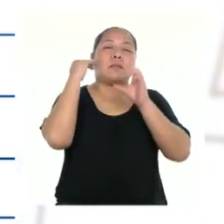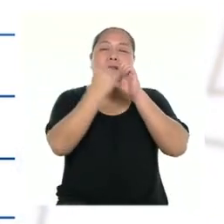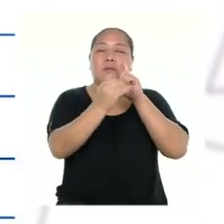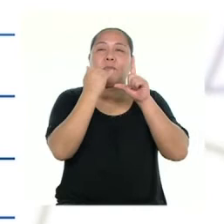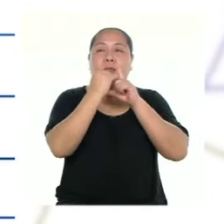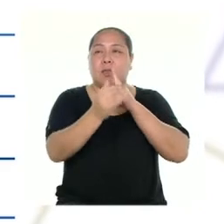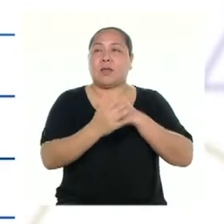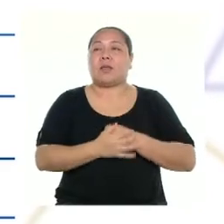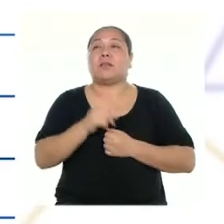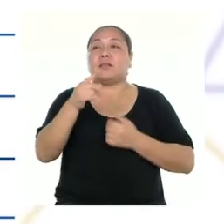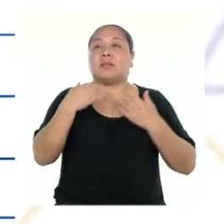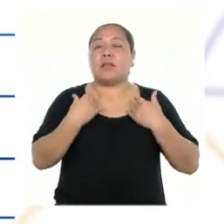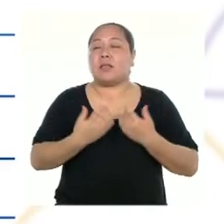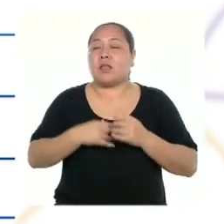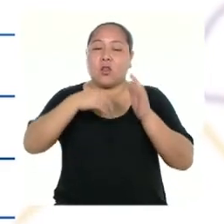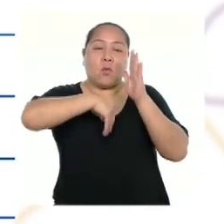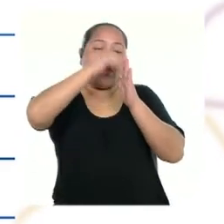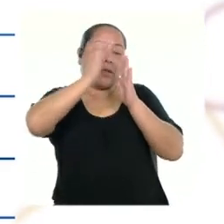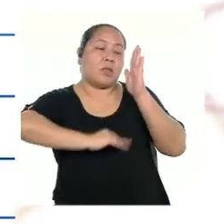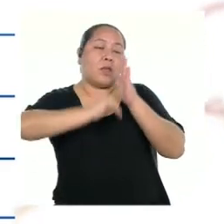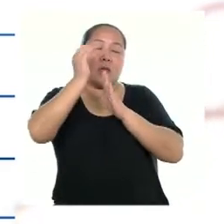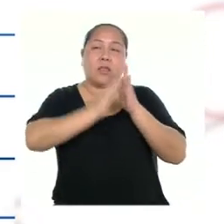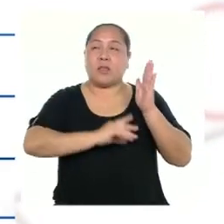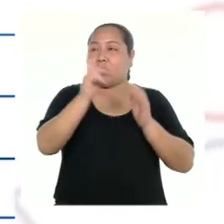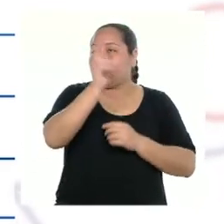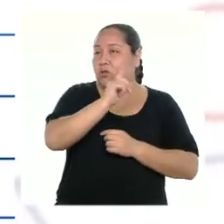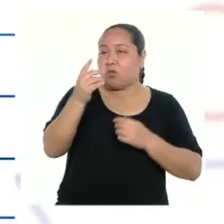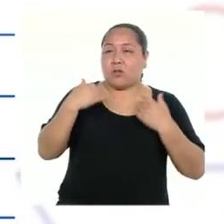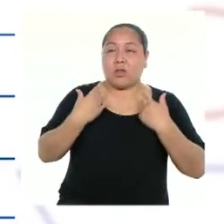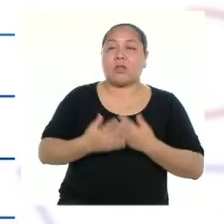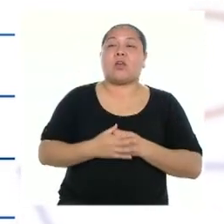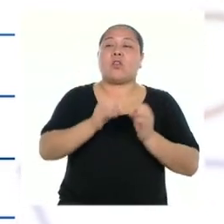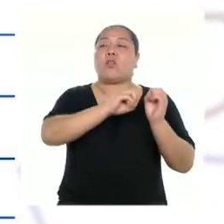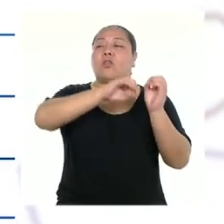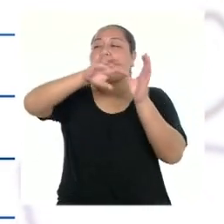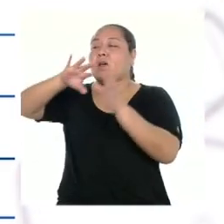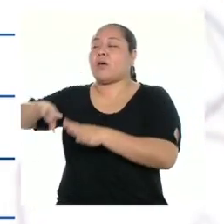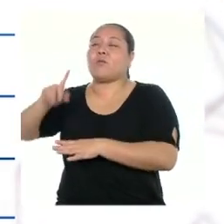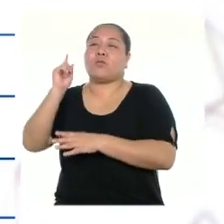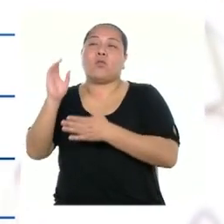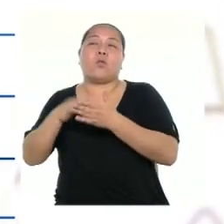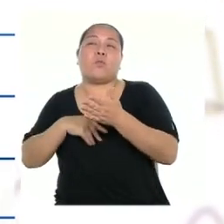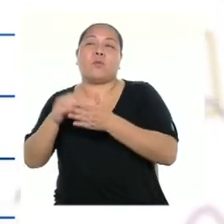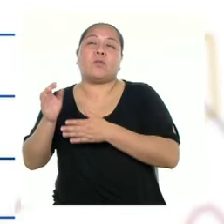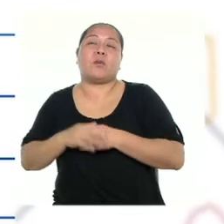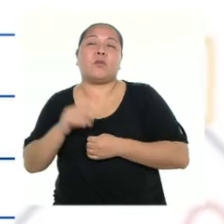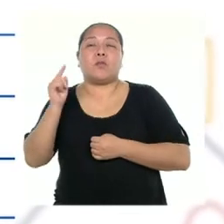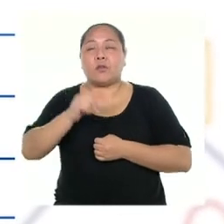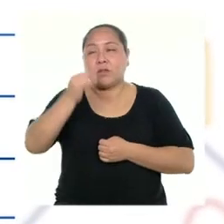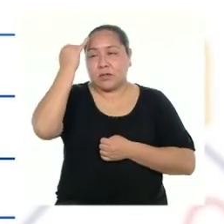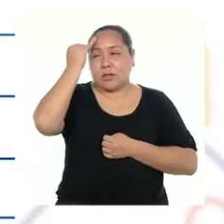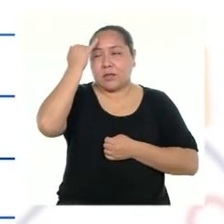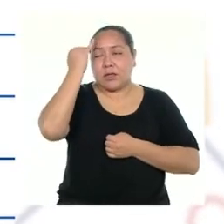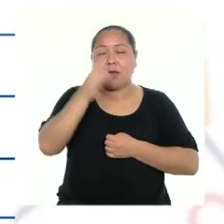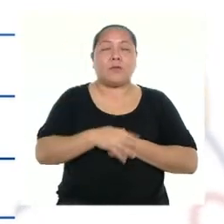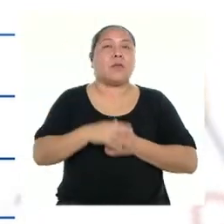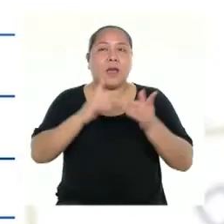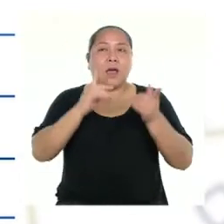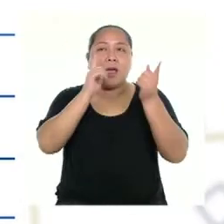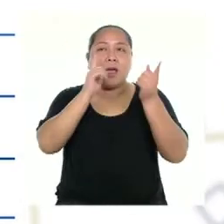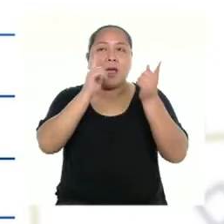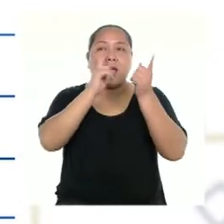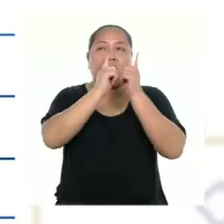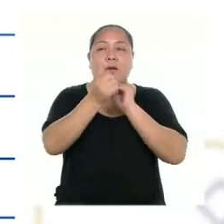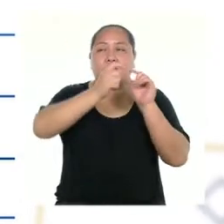Si la tiene, lo pintamos. Si no lo tiene, lo dejamos sin pintar. Con esta idea y ya marcado